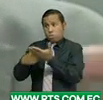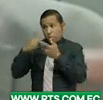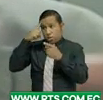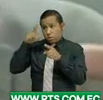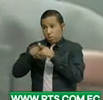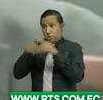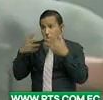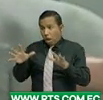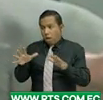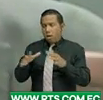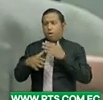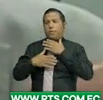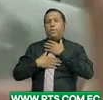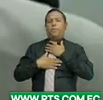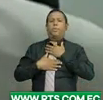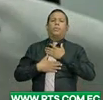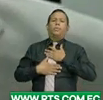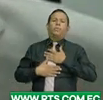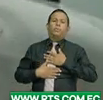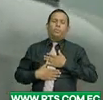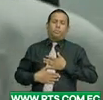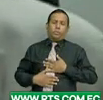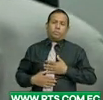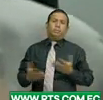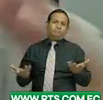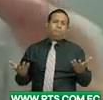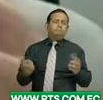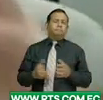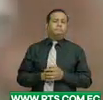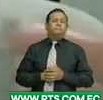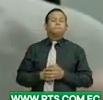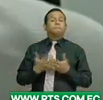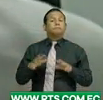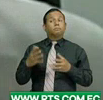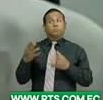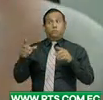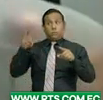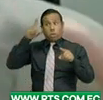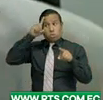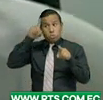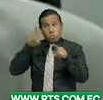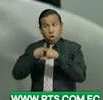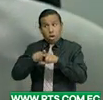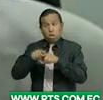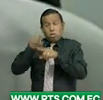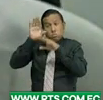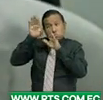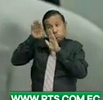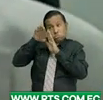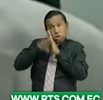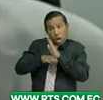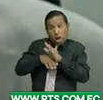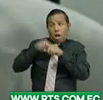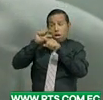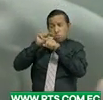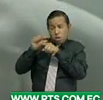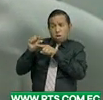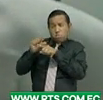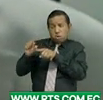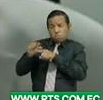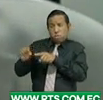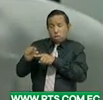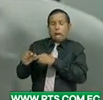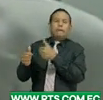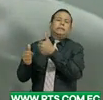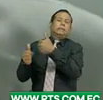de ese capital que teníamos que pagar hasta julio. Entonces, haciendo nuevamente este ejercicio de neteo, comparando